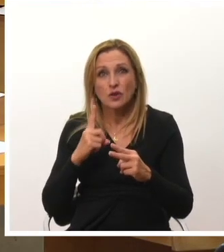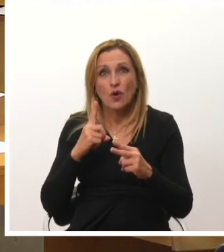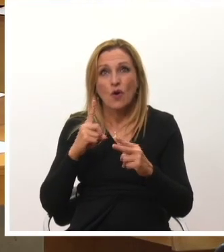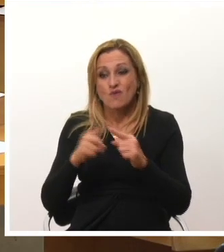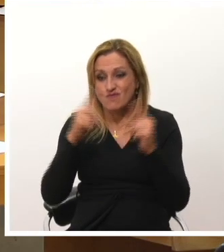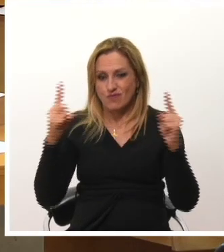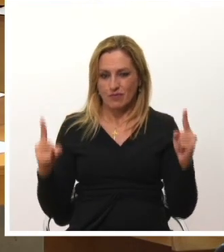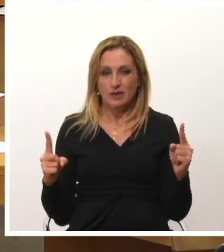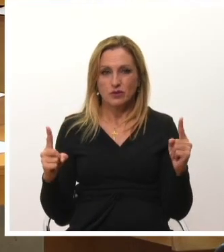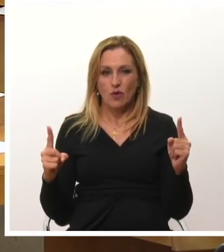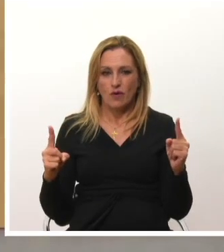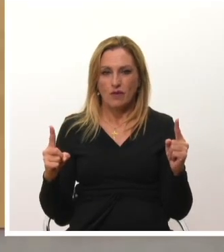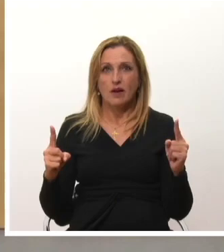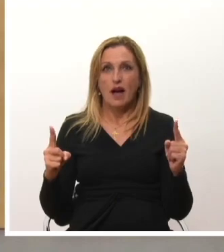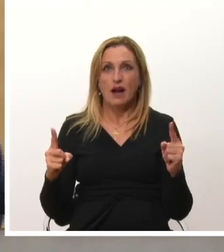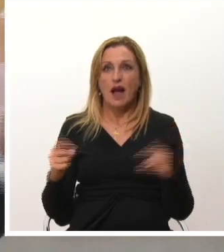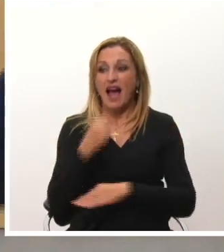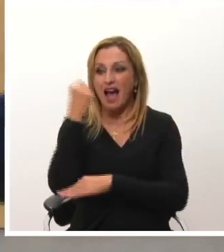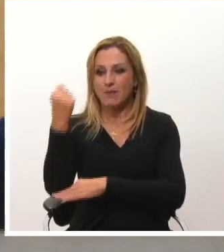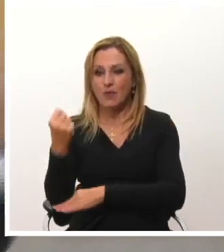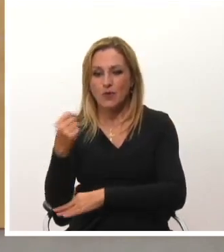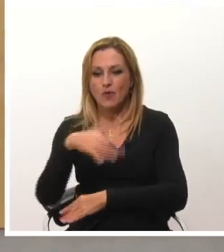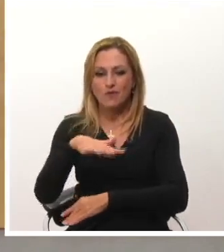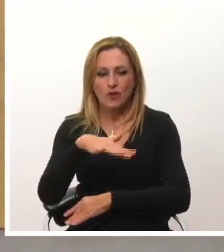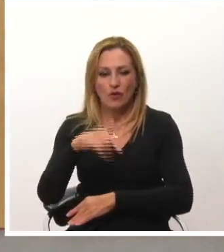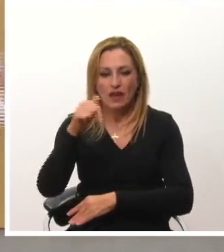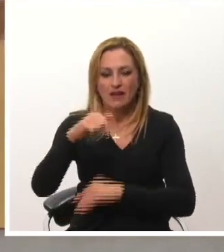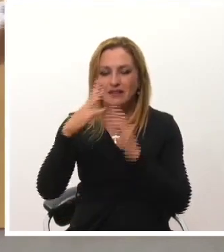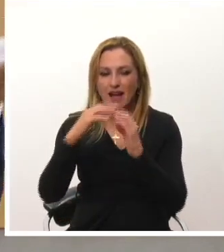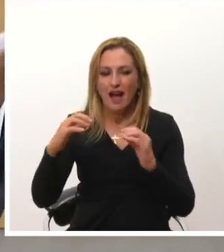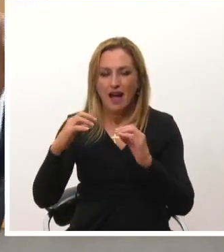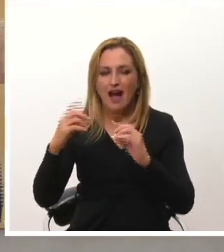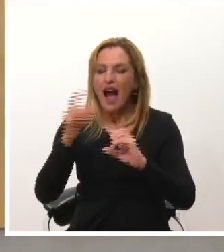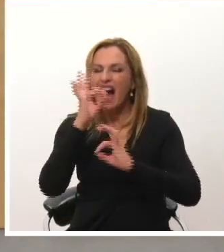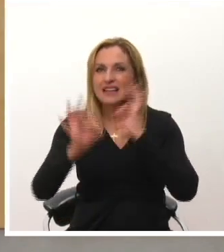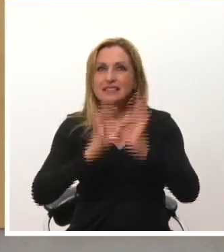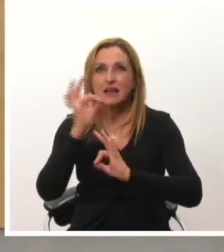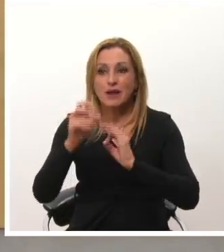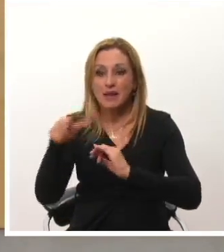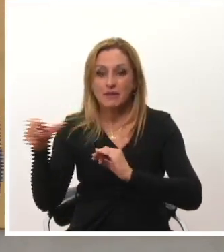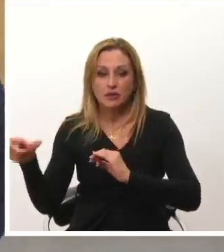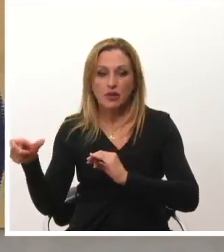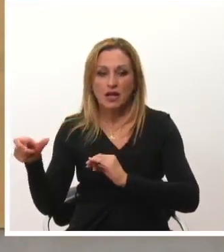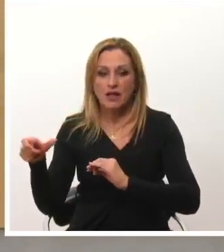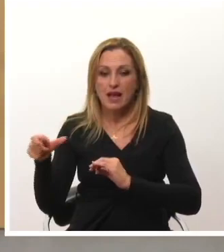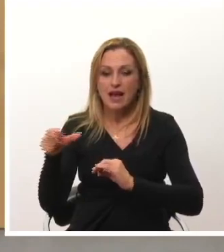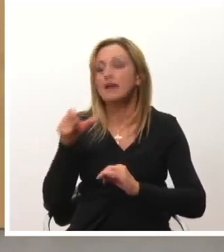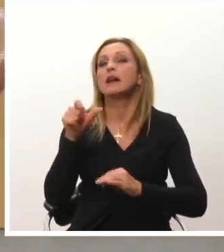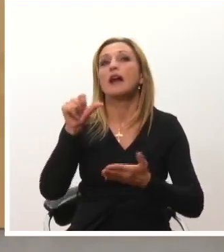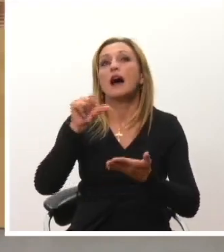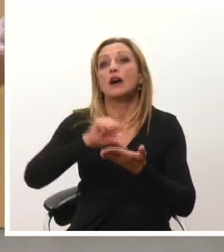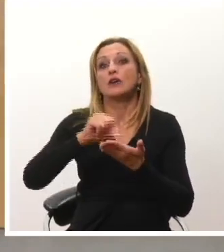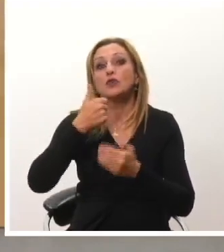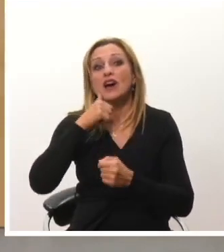ciudadanos evidentemente o hay que buscar apoyos En dónde En esta asamblea esta asamblea que la ha elegido los ciudadanos de ceuta no ha elegido extraterrestre